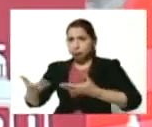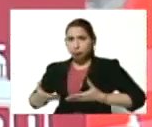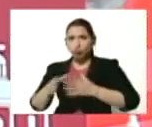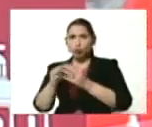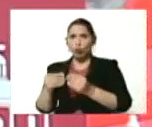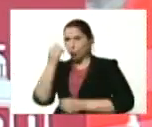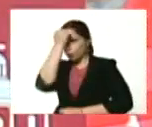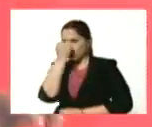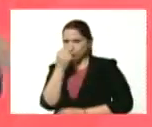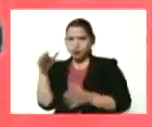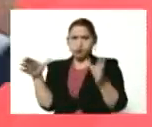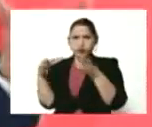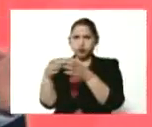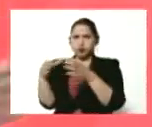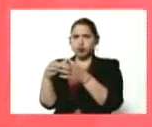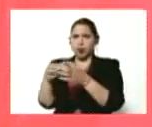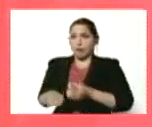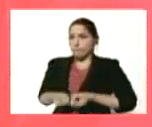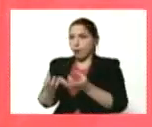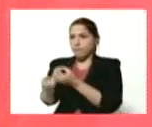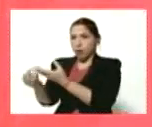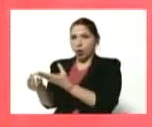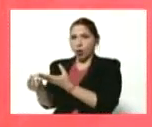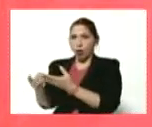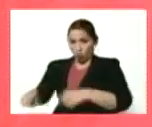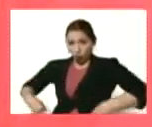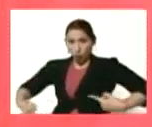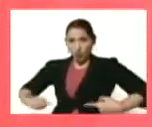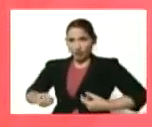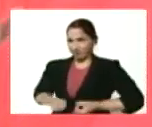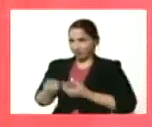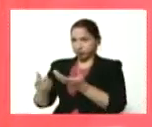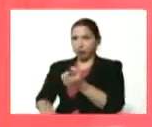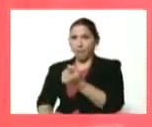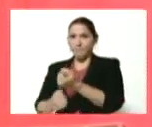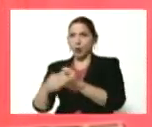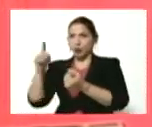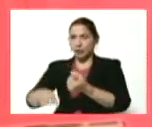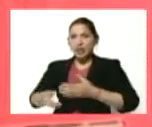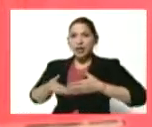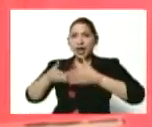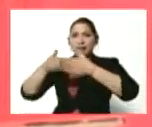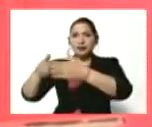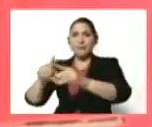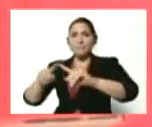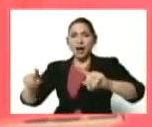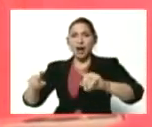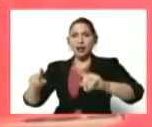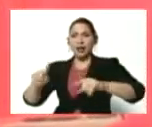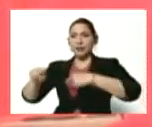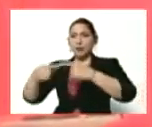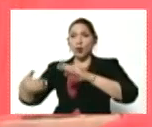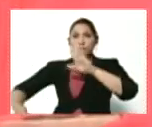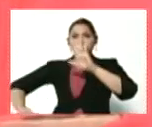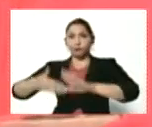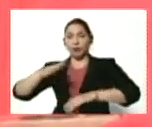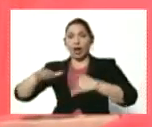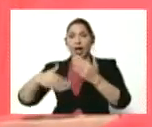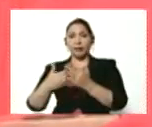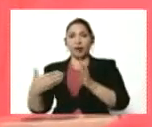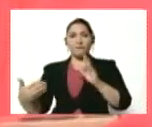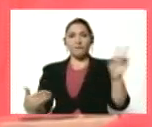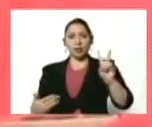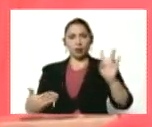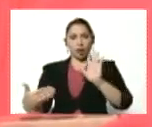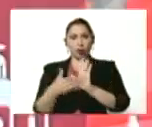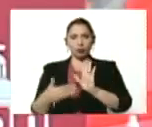y mercenarios, les proporcionó todo el apoyo, incluidas las lanchas, para que después salieran hacia